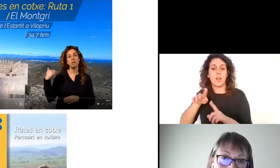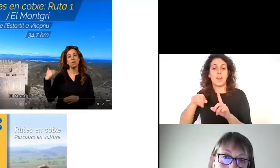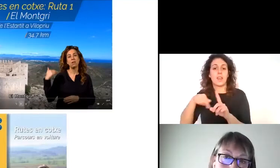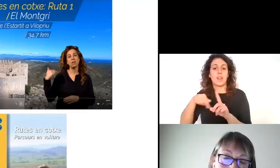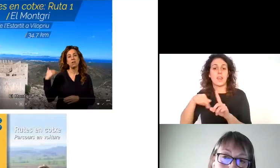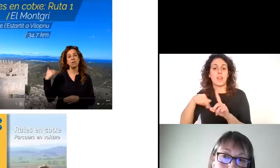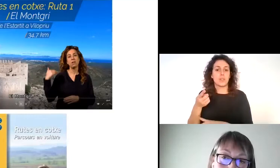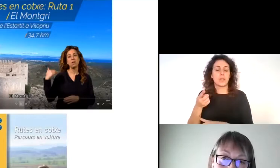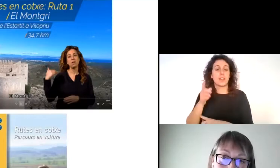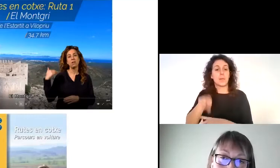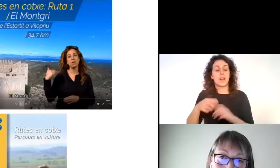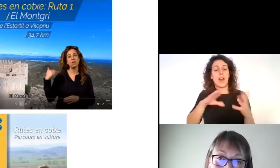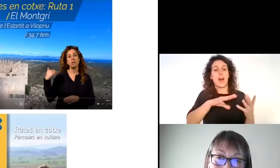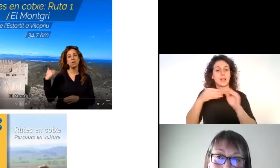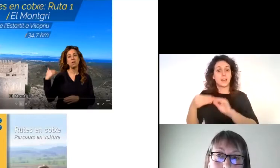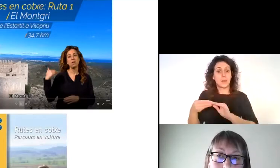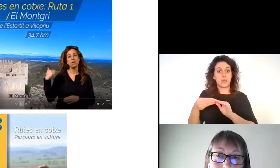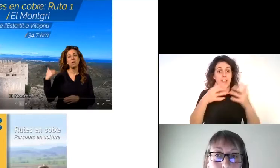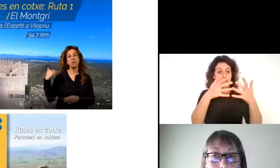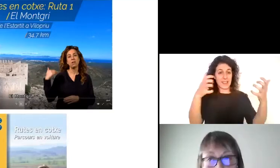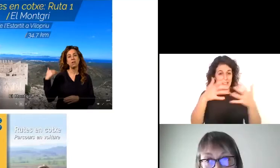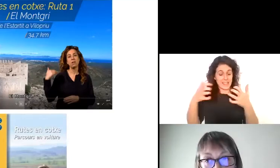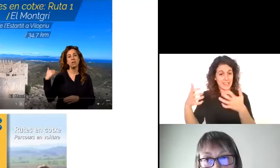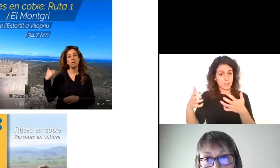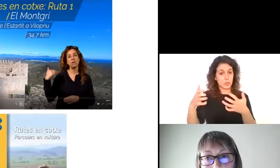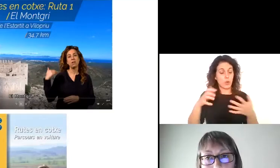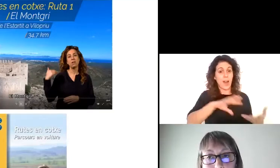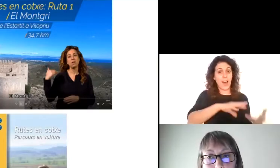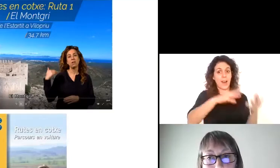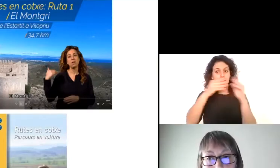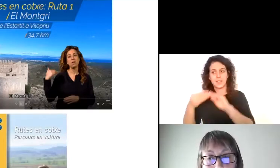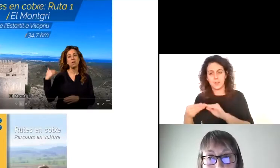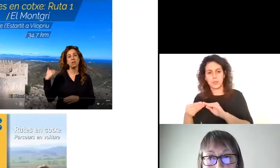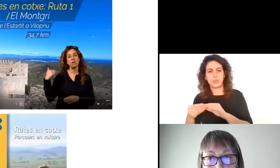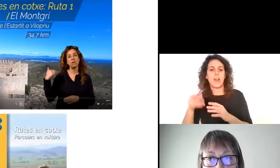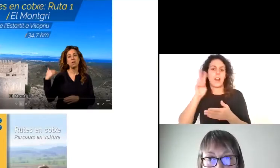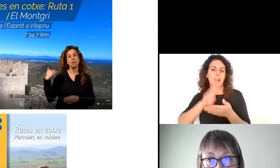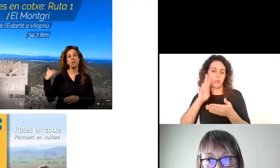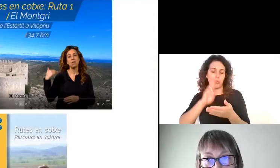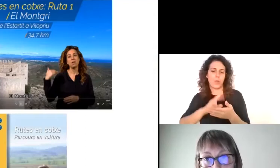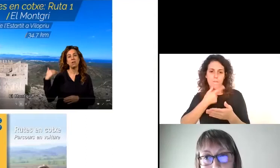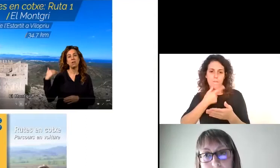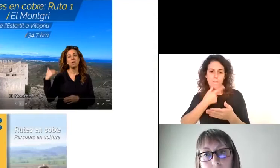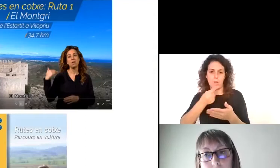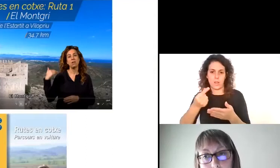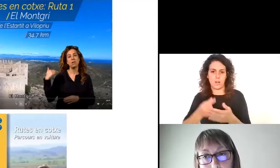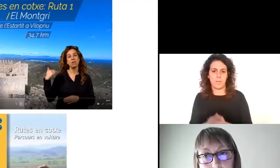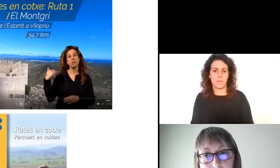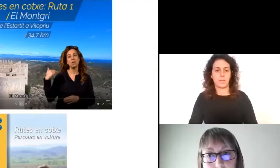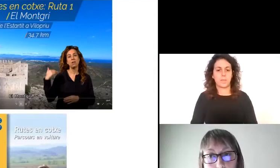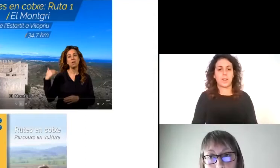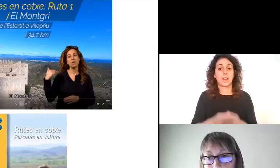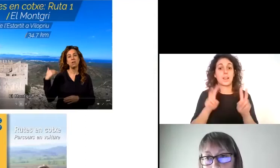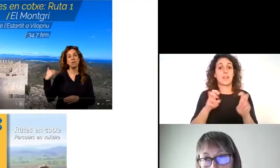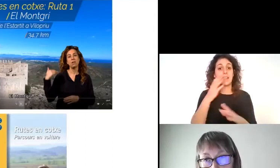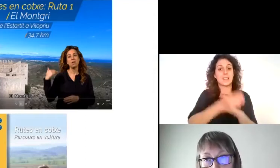también adaptamos el texto de cada ruta a lectura fácil. Tenemos el tema de la discapacidad cognitiva, que